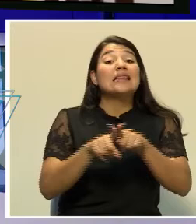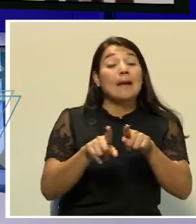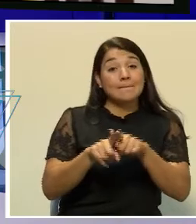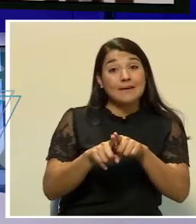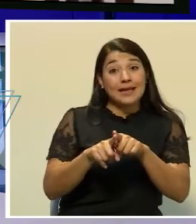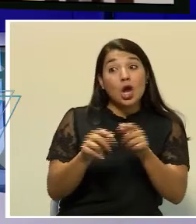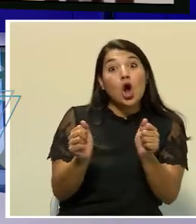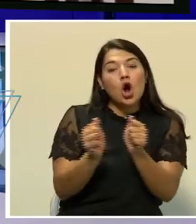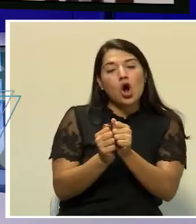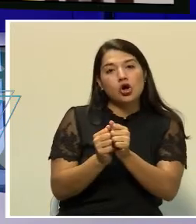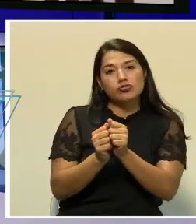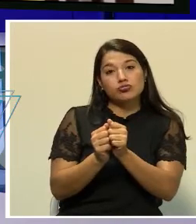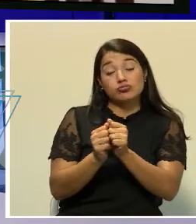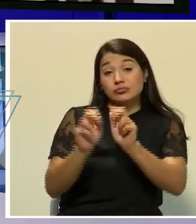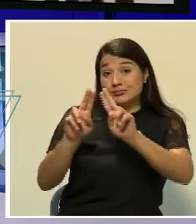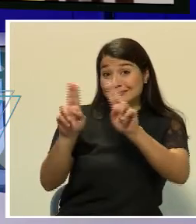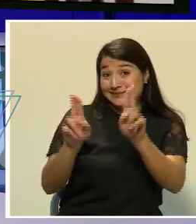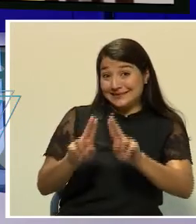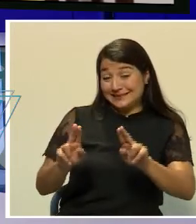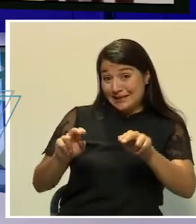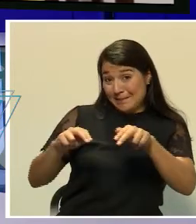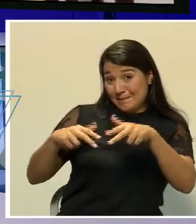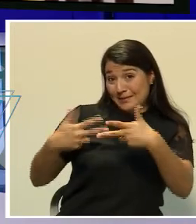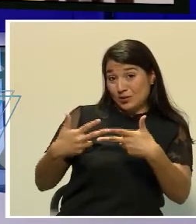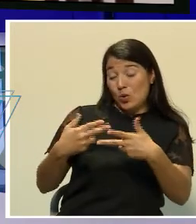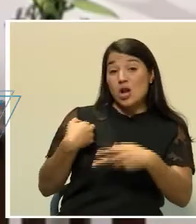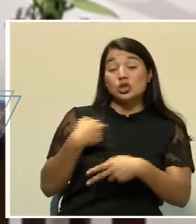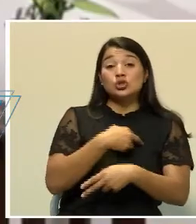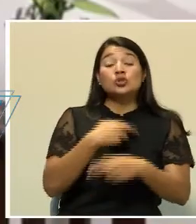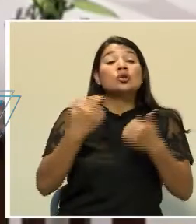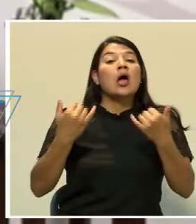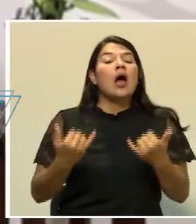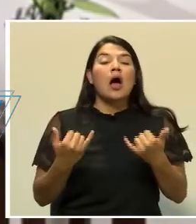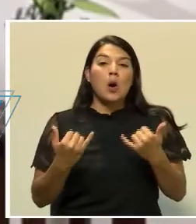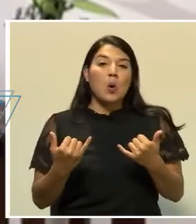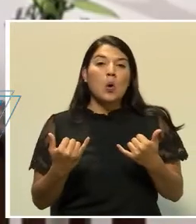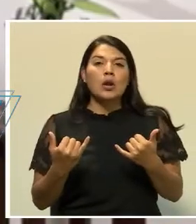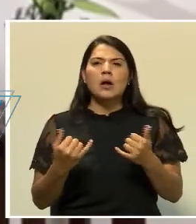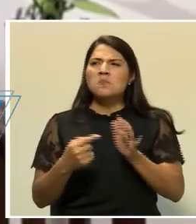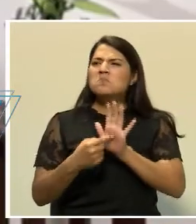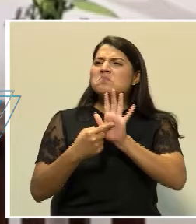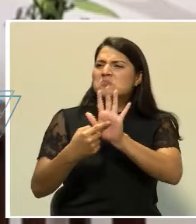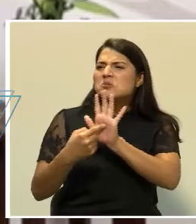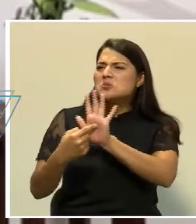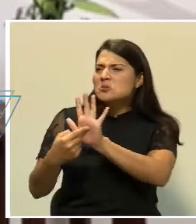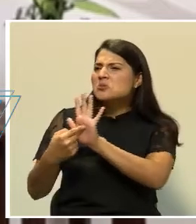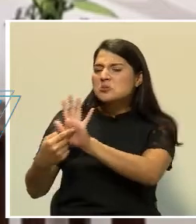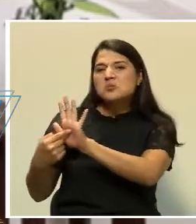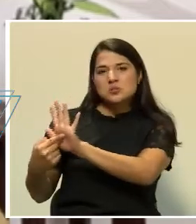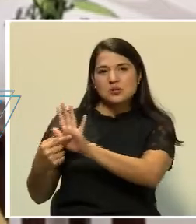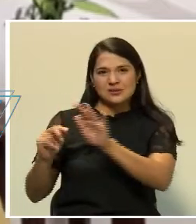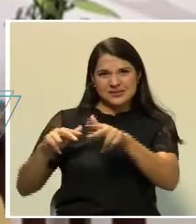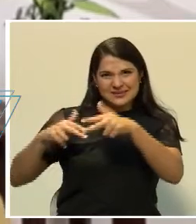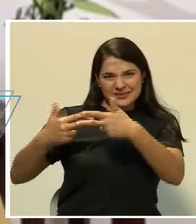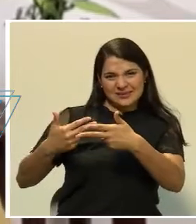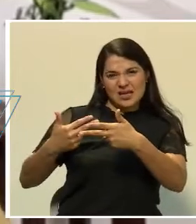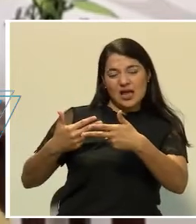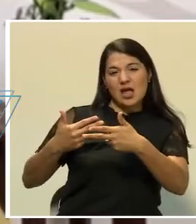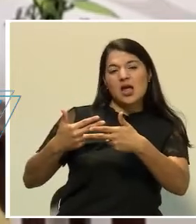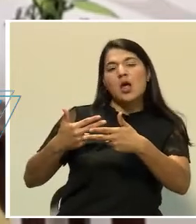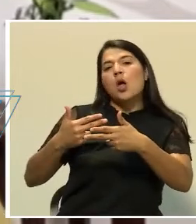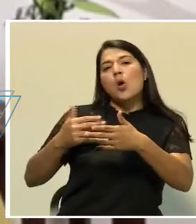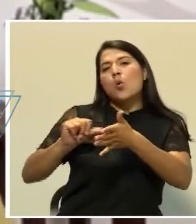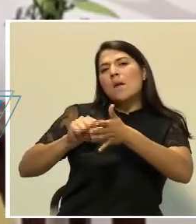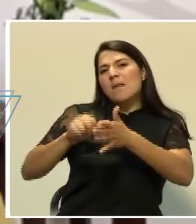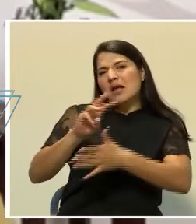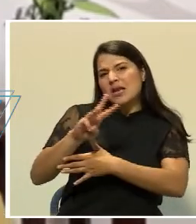tema de la virtualidad, porque ahorita estamos pues, montando exposiciones virtuales en una plataforma que es conocida por la gente,